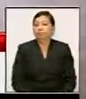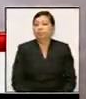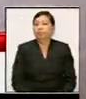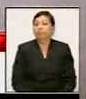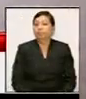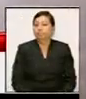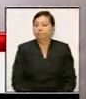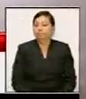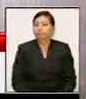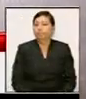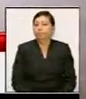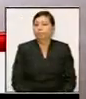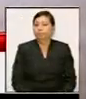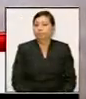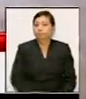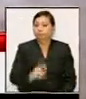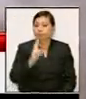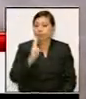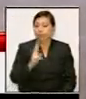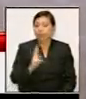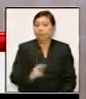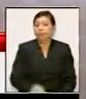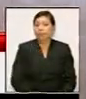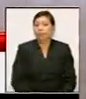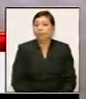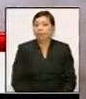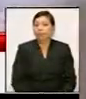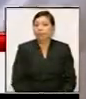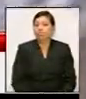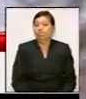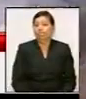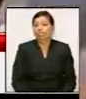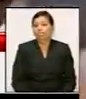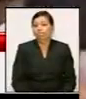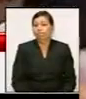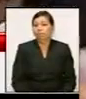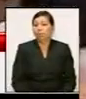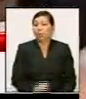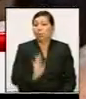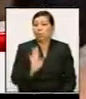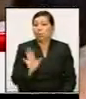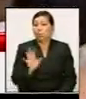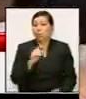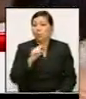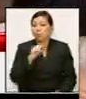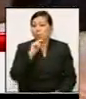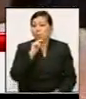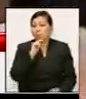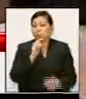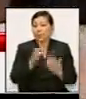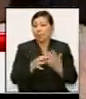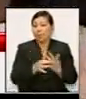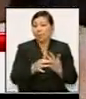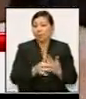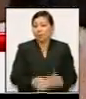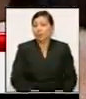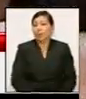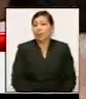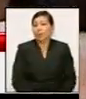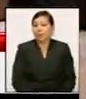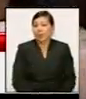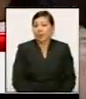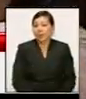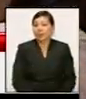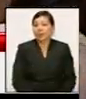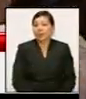da el pésame respectivo de rigor, por supuesto, a la señora María Luisa, viuda de Inchausti. Lo